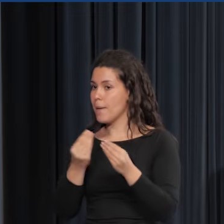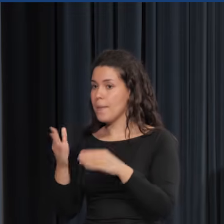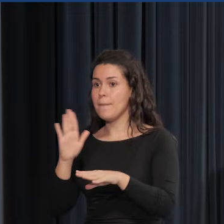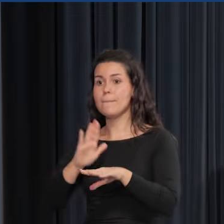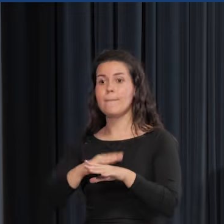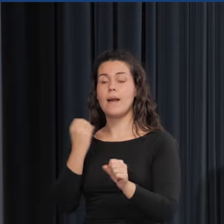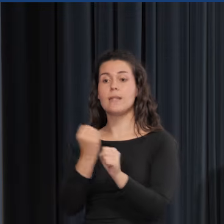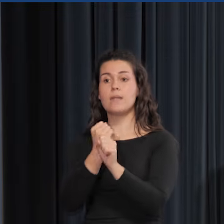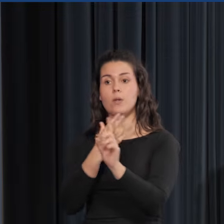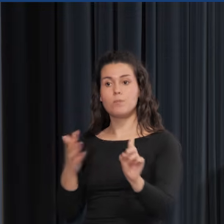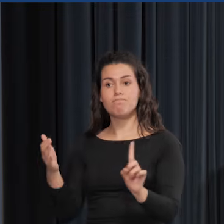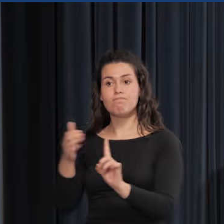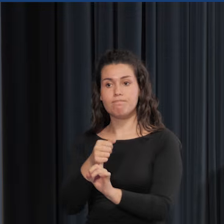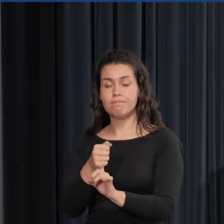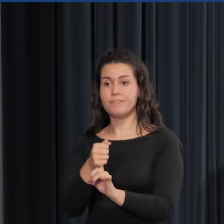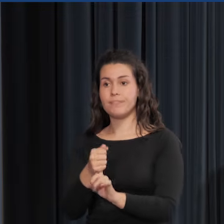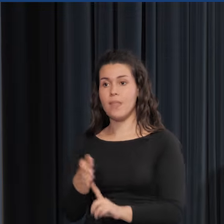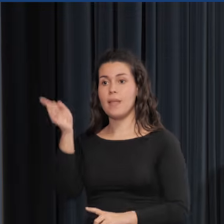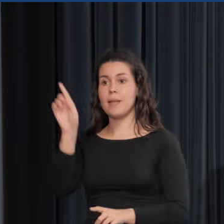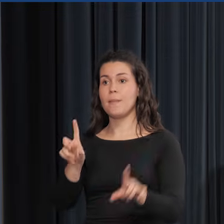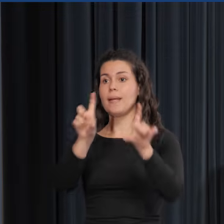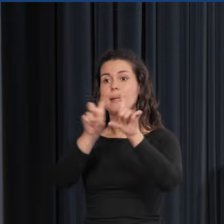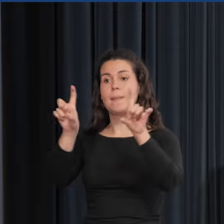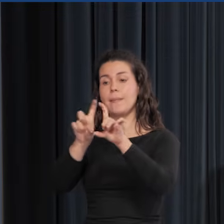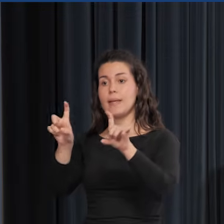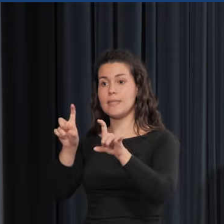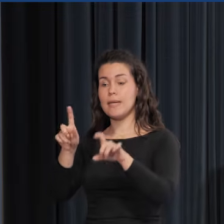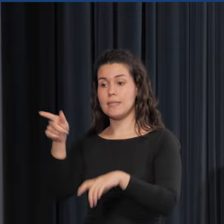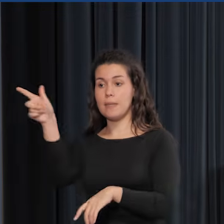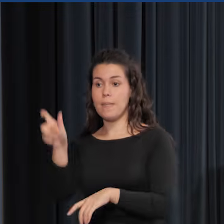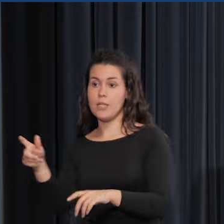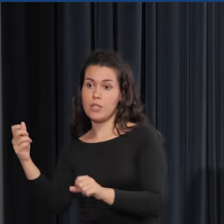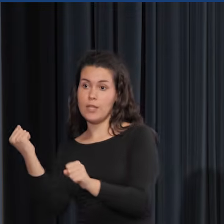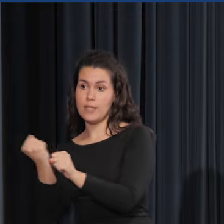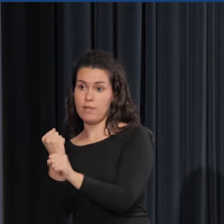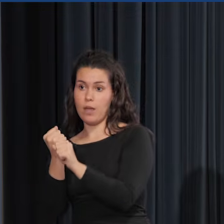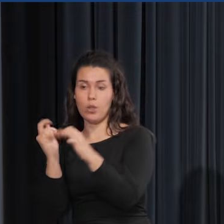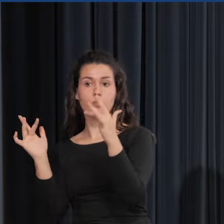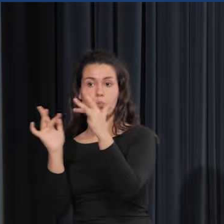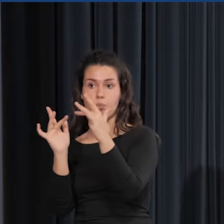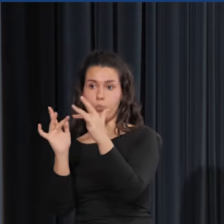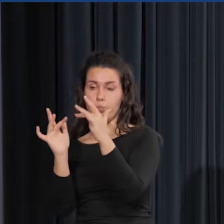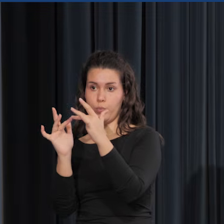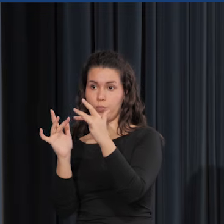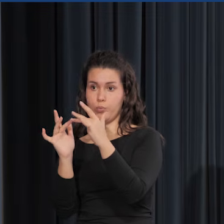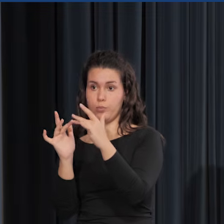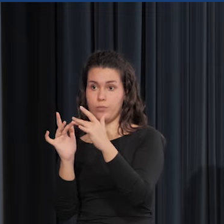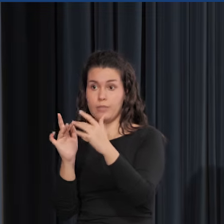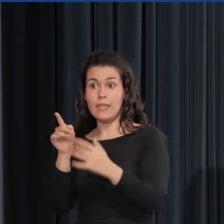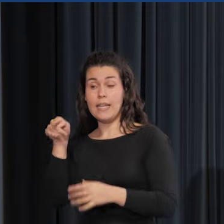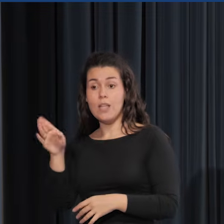También ponemos en contacto a las empresas y a las personas trabajadoras. Esa es otra